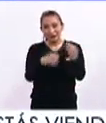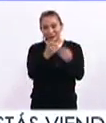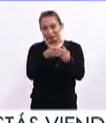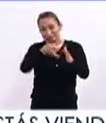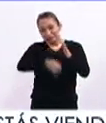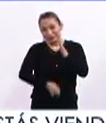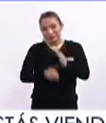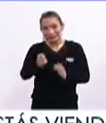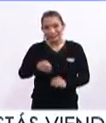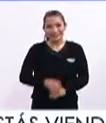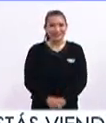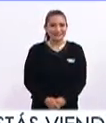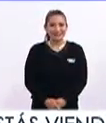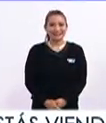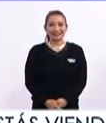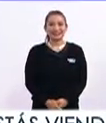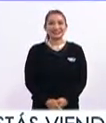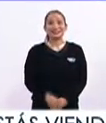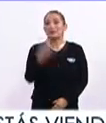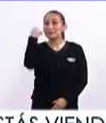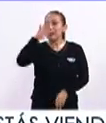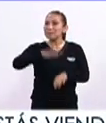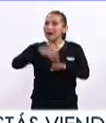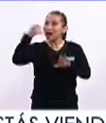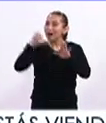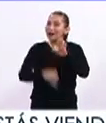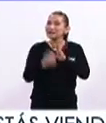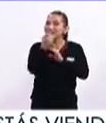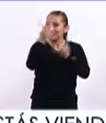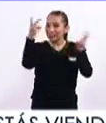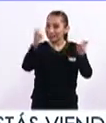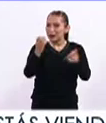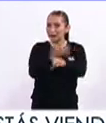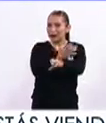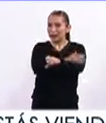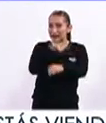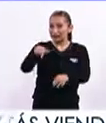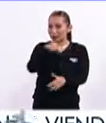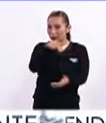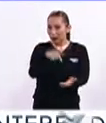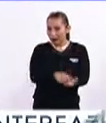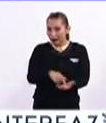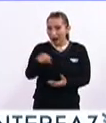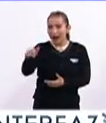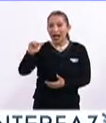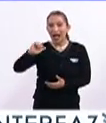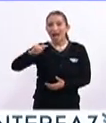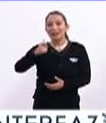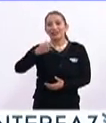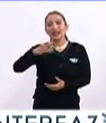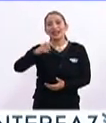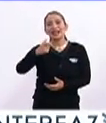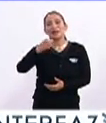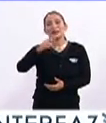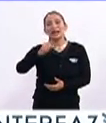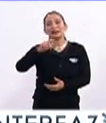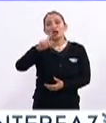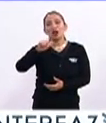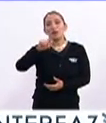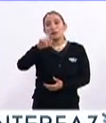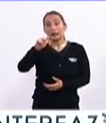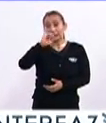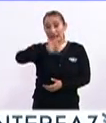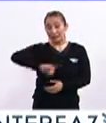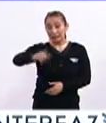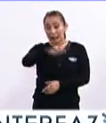los detalles. Para profundizar más sobre este tema nos acompaña en el estudio Antar Germán López Tirado,